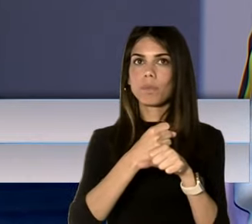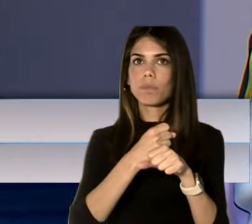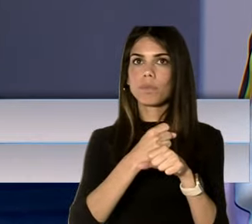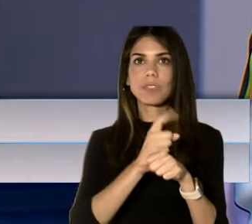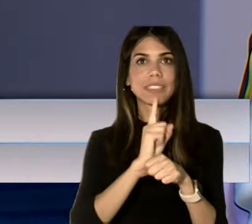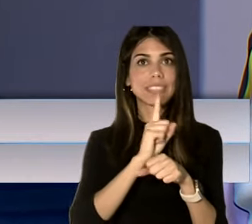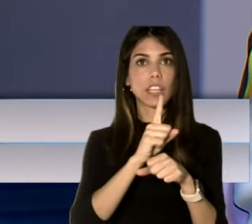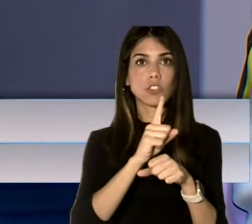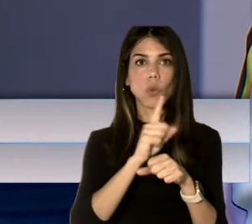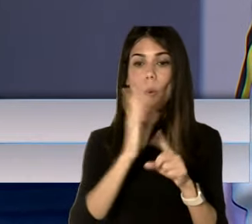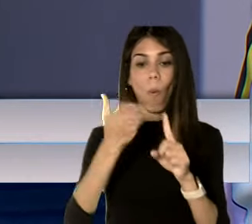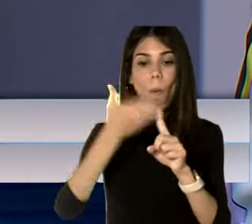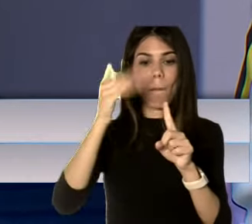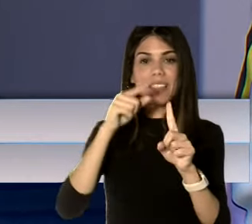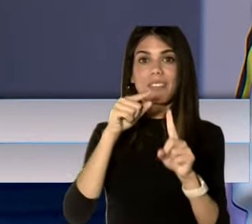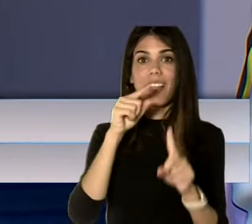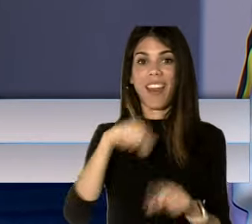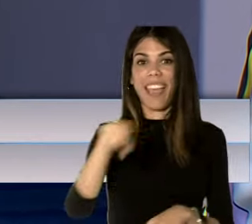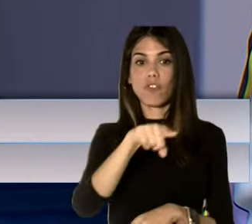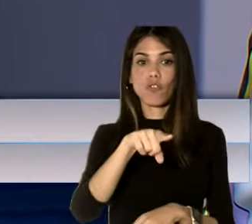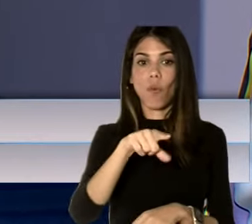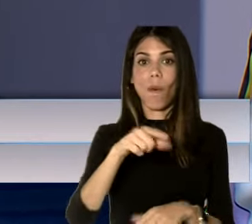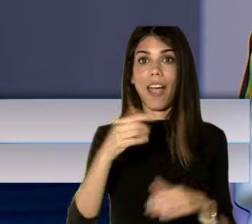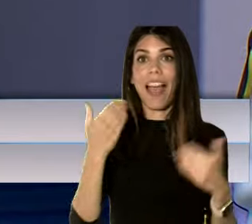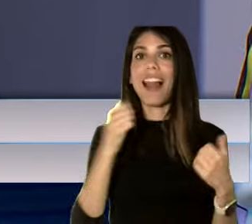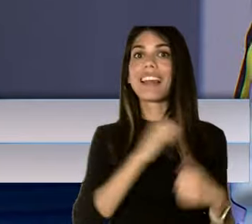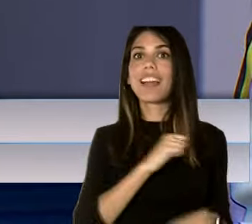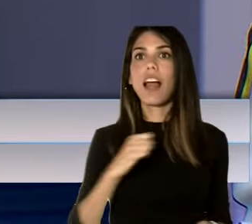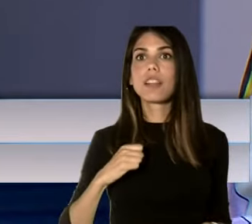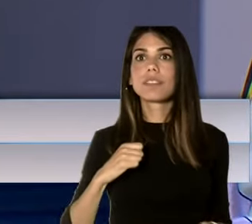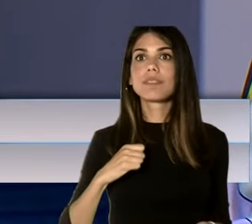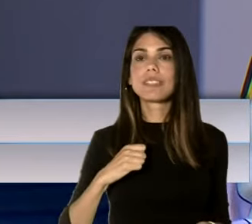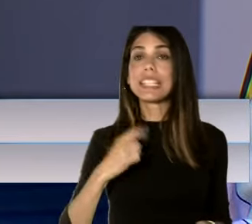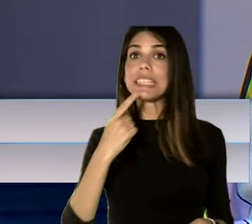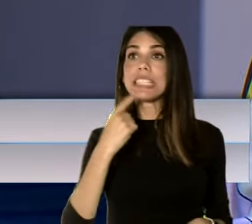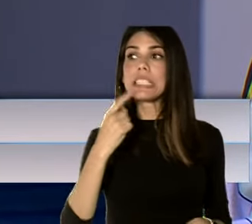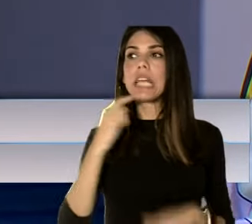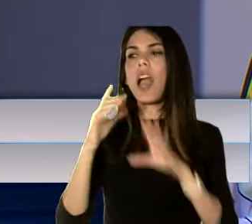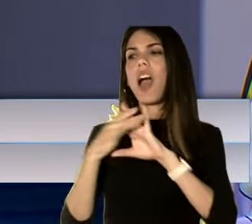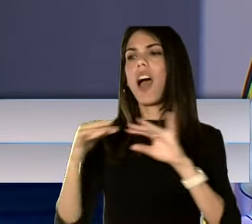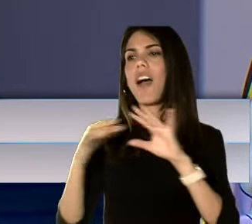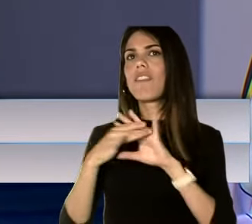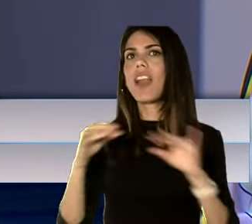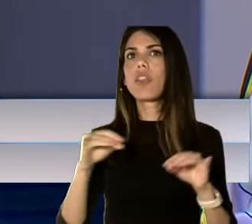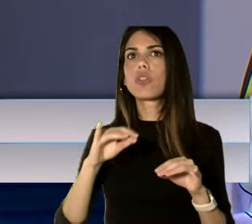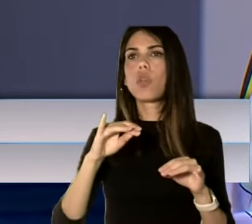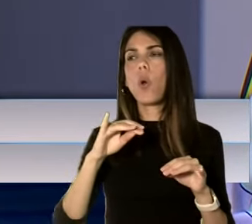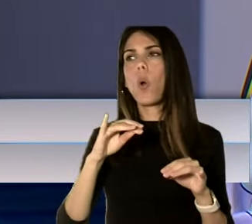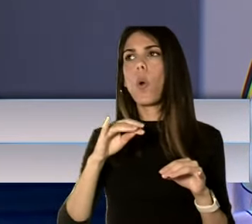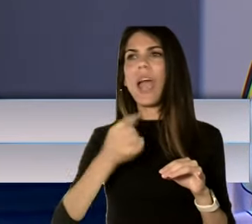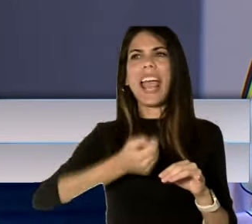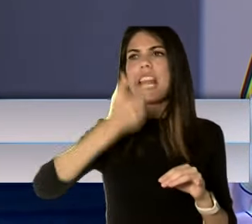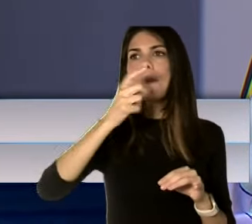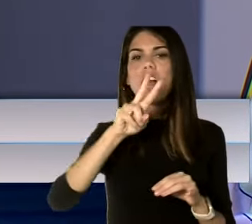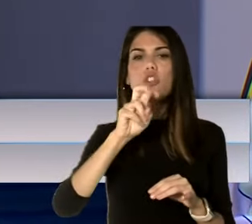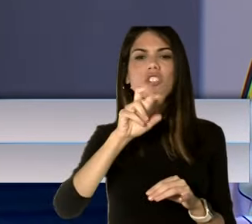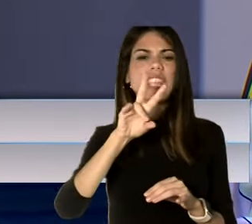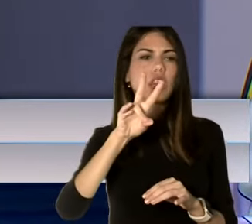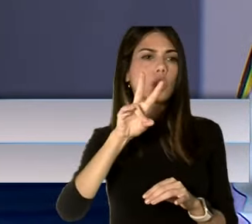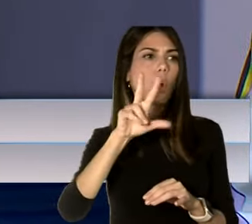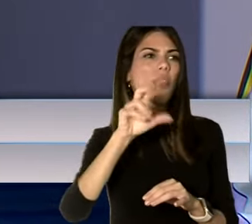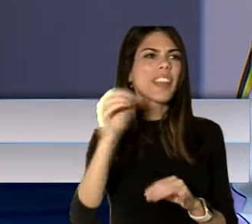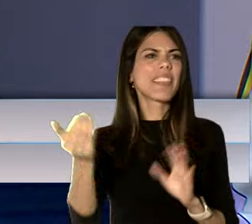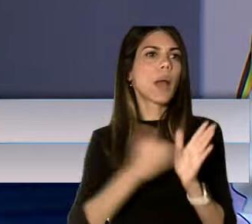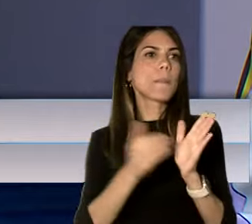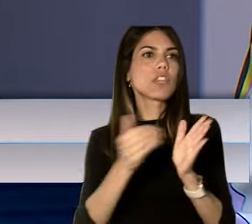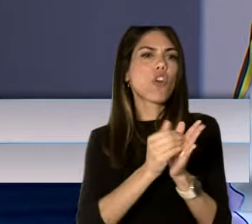hay que convencer al alcalde se ha hablado de no vamos a eliminar los 230 millones los municipios están quebrados cómo le vas a quitar 230